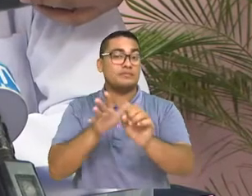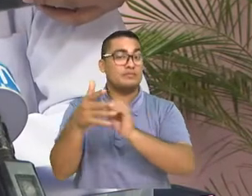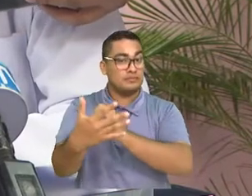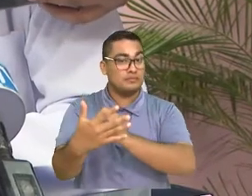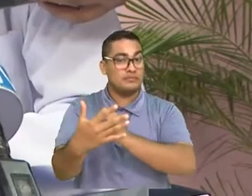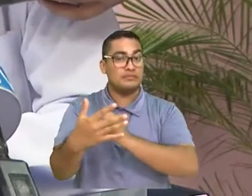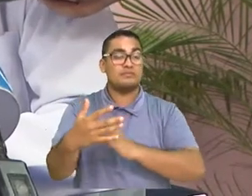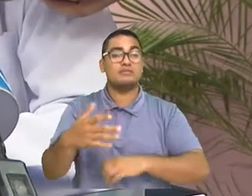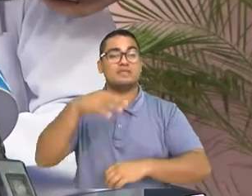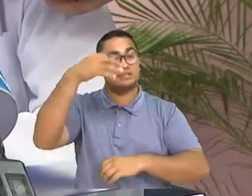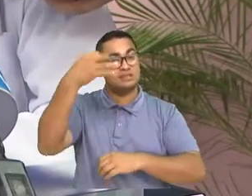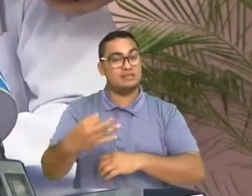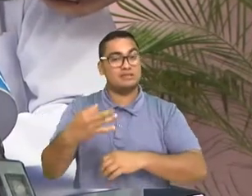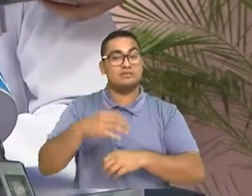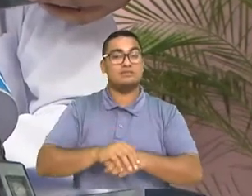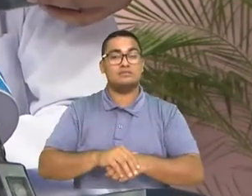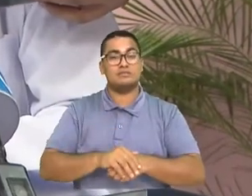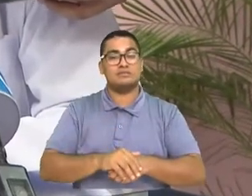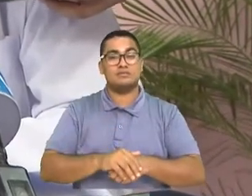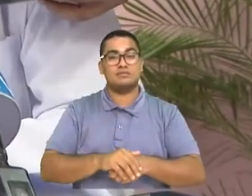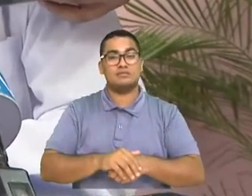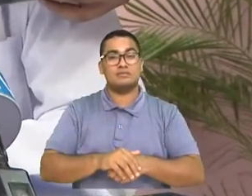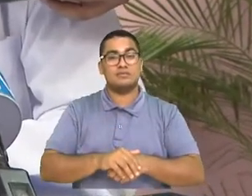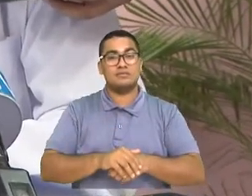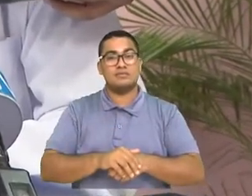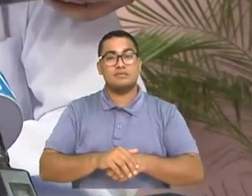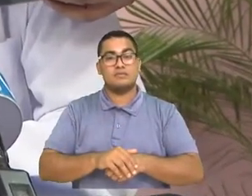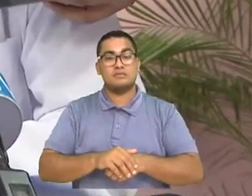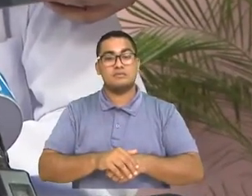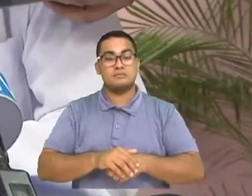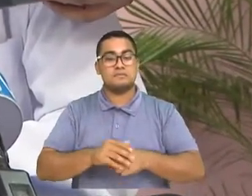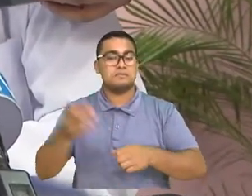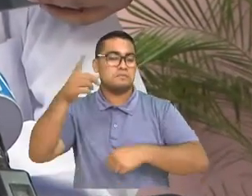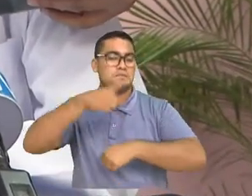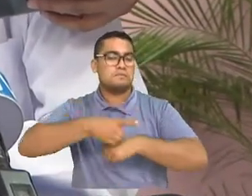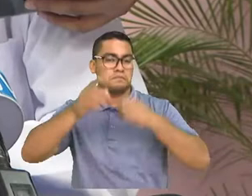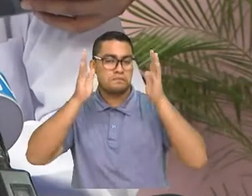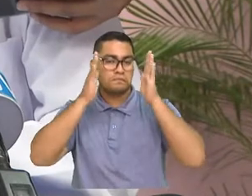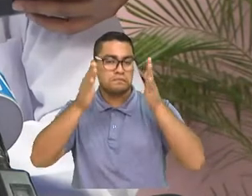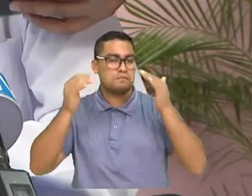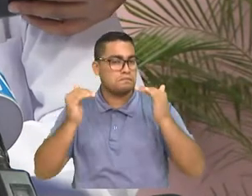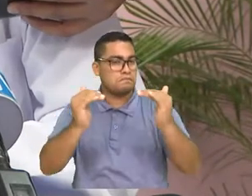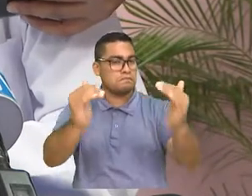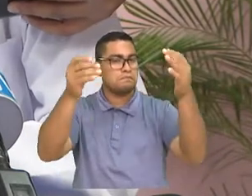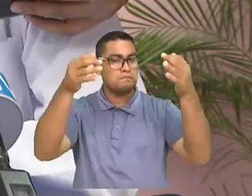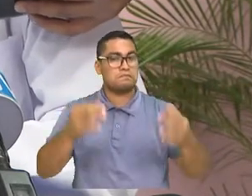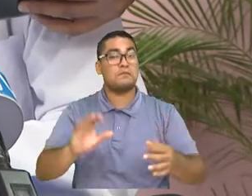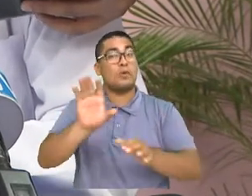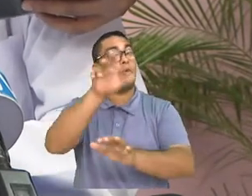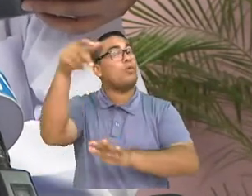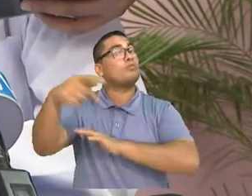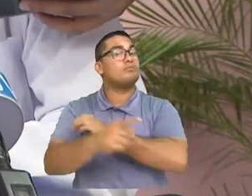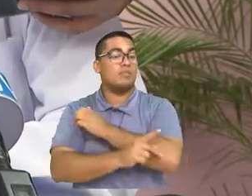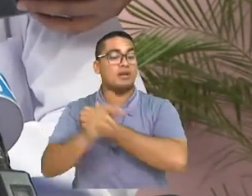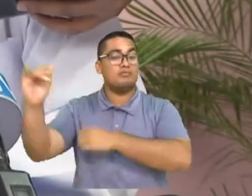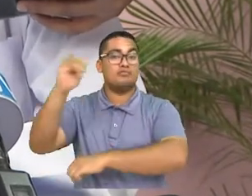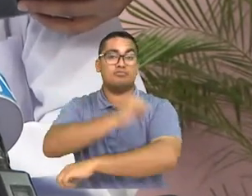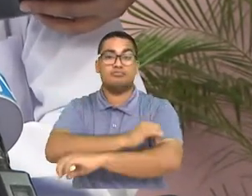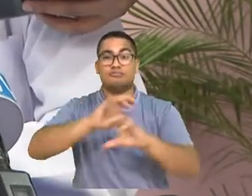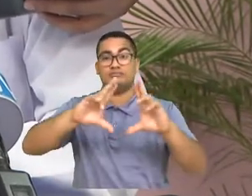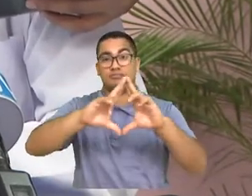COVID-19, 3 estables y atendidos, todos importados.